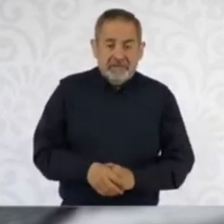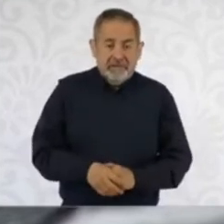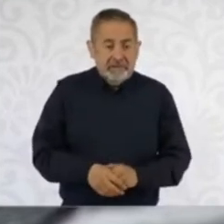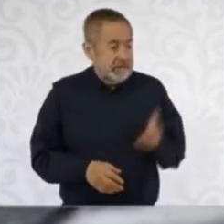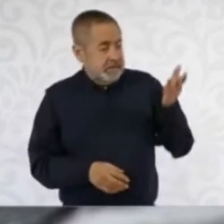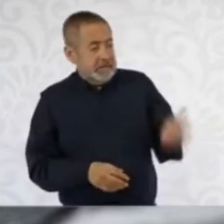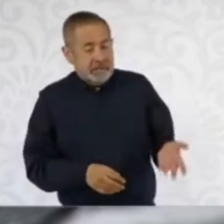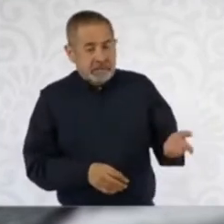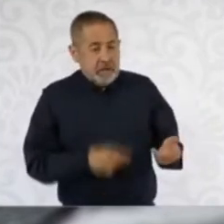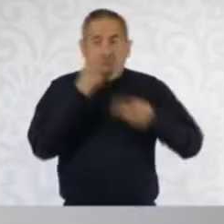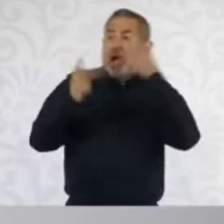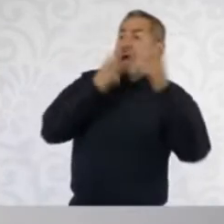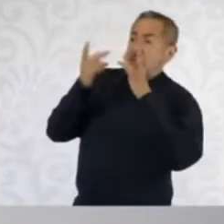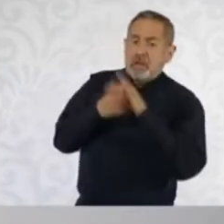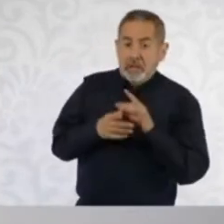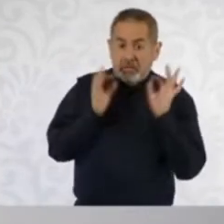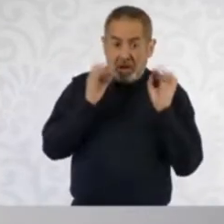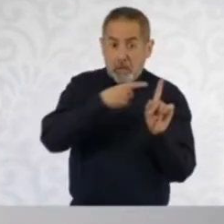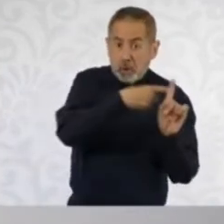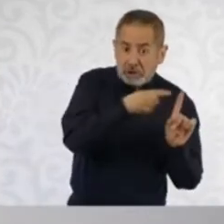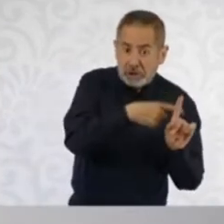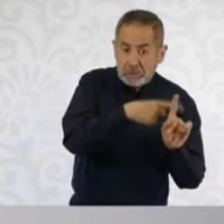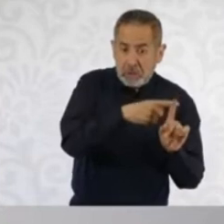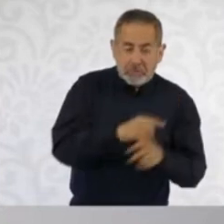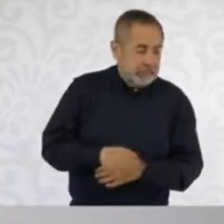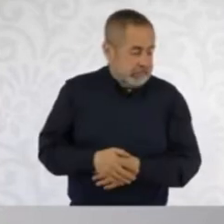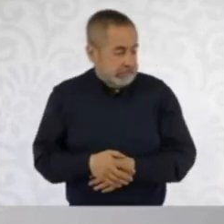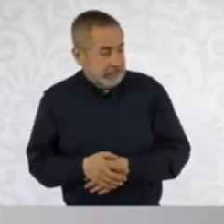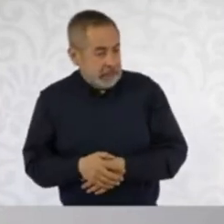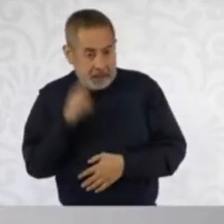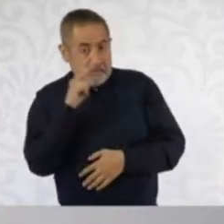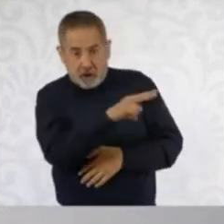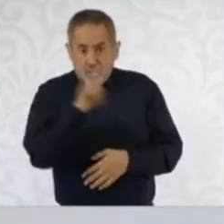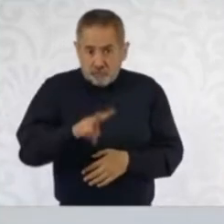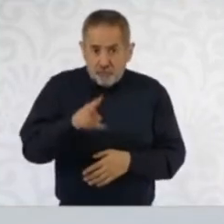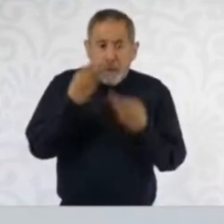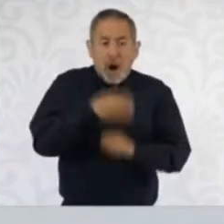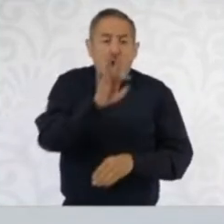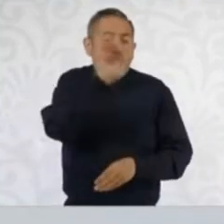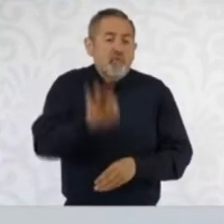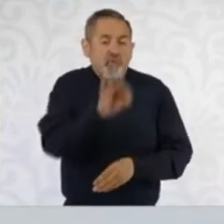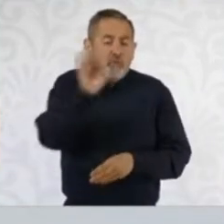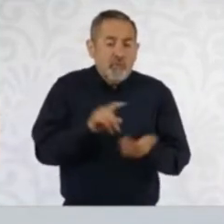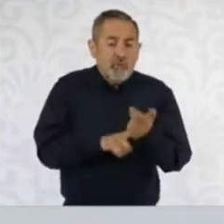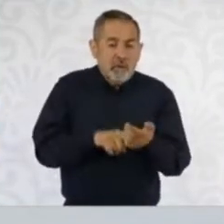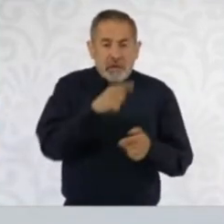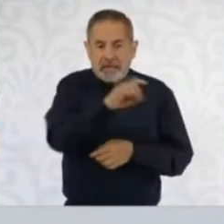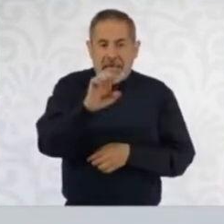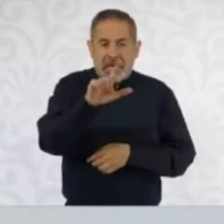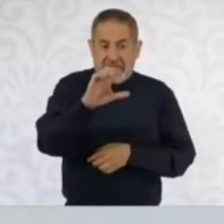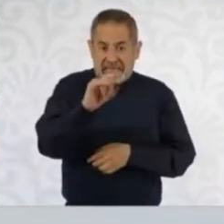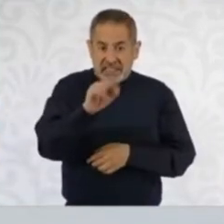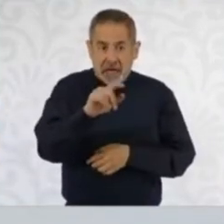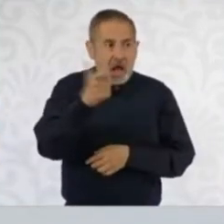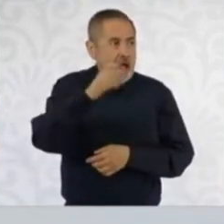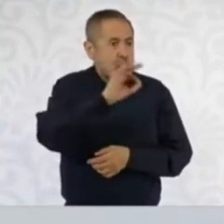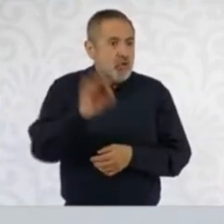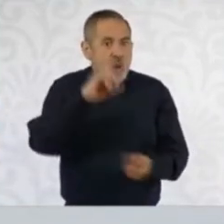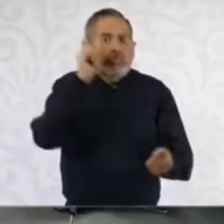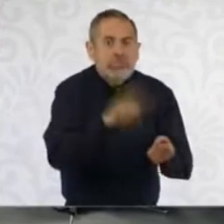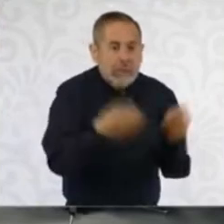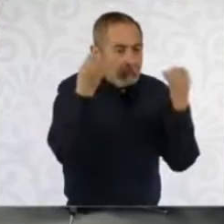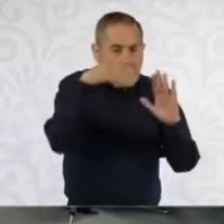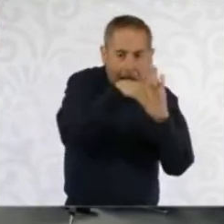no le está ayudando. La verdad, pues, vean las acciones, cómo cayeron.